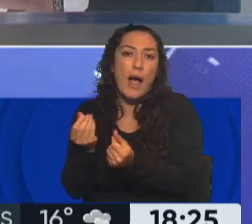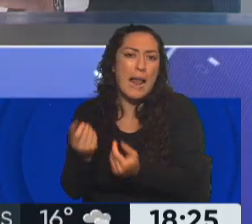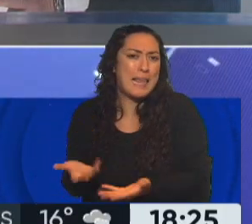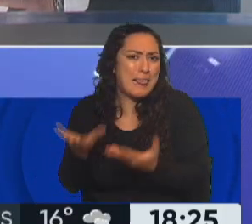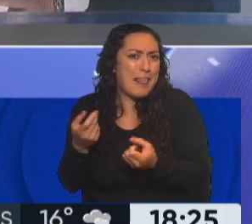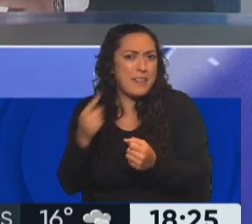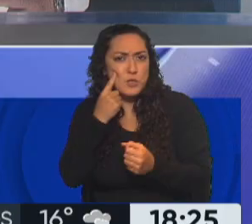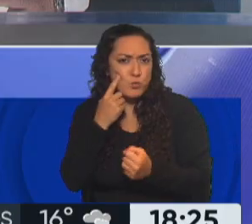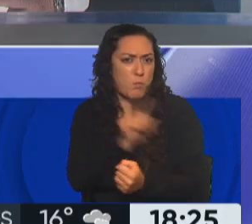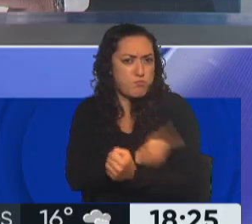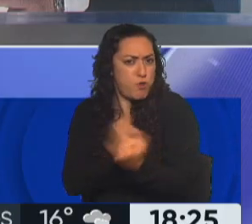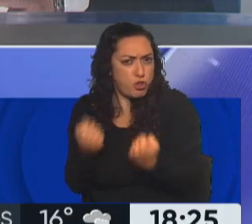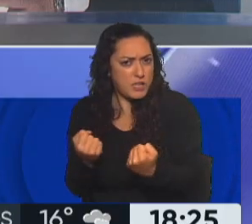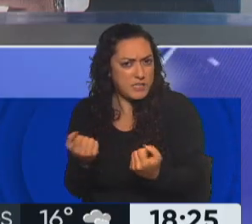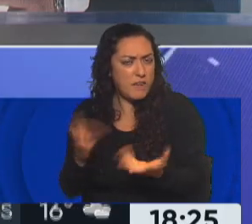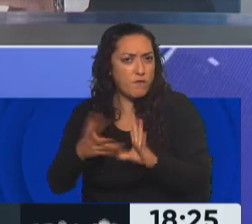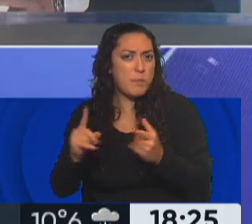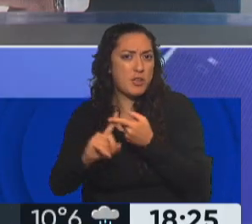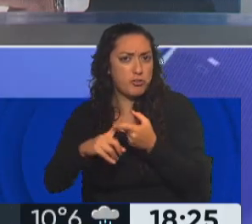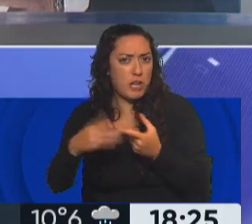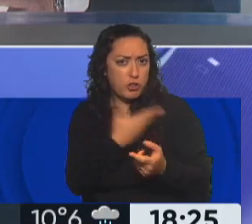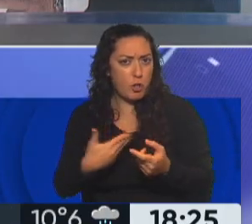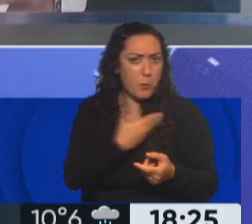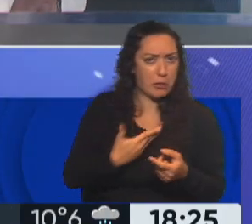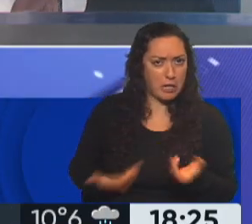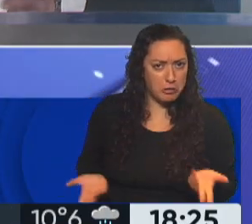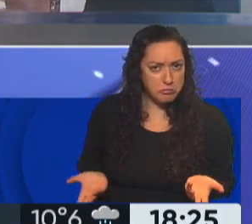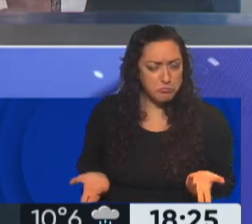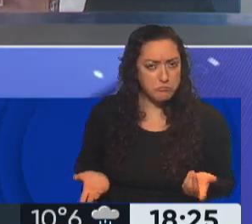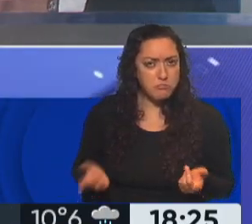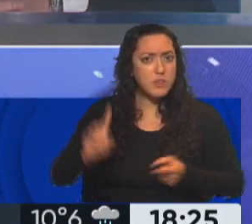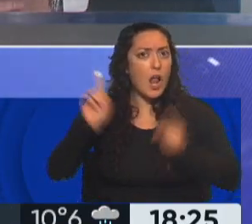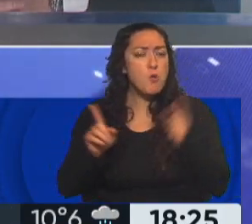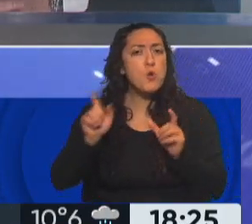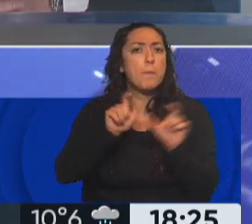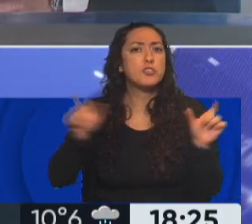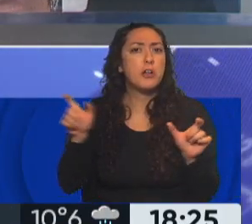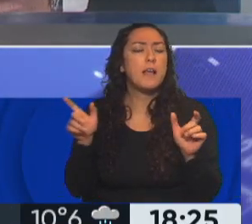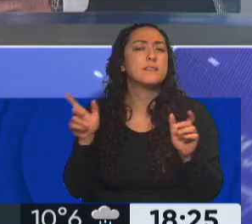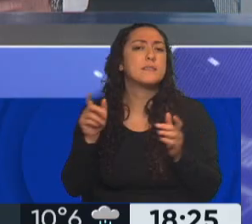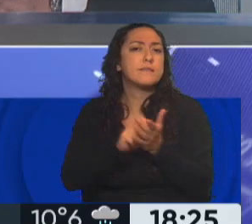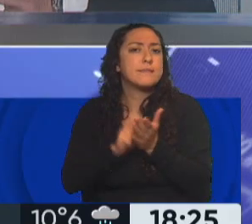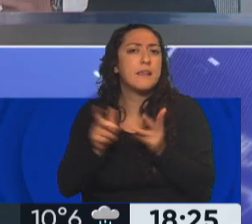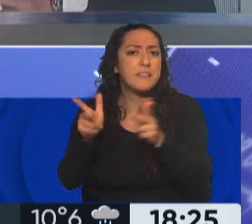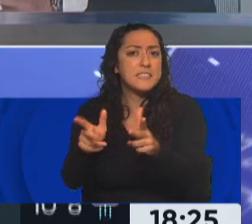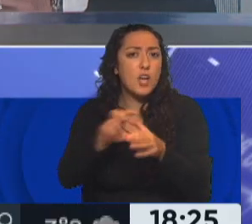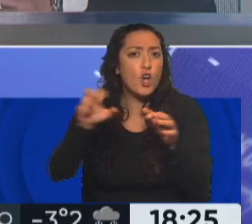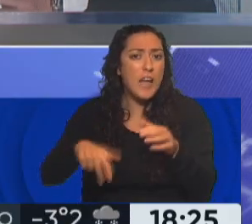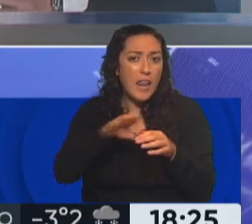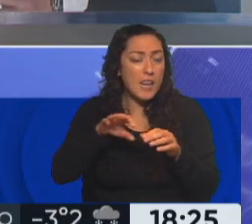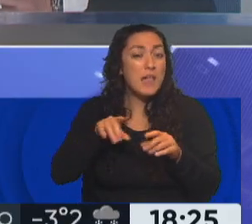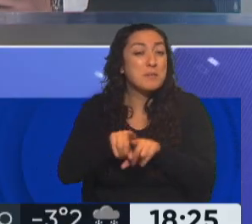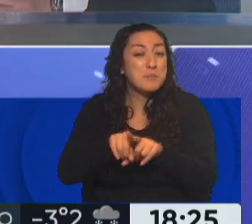potencia institucional, me refiero a su diplomacia, e incluso, como dicen algunos autores, la ampliación de la OTAN no fue